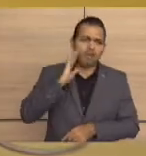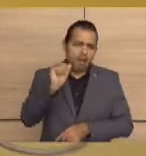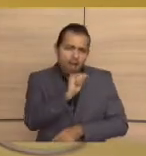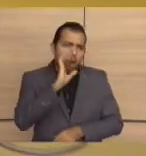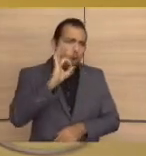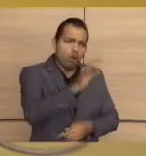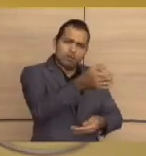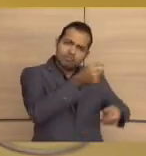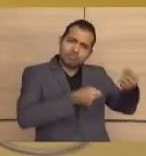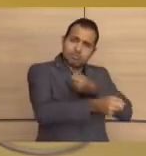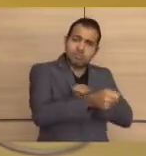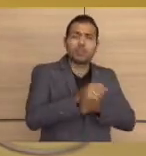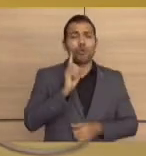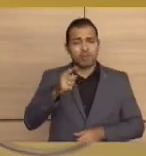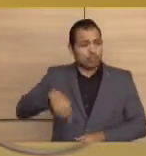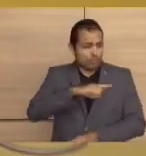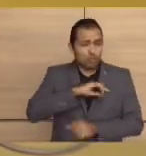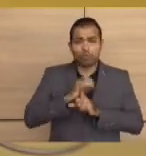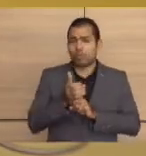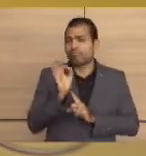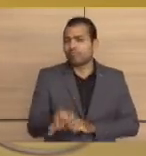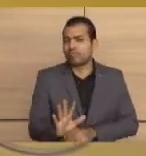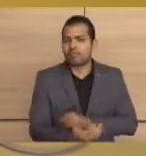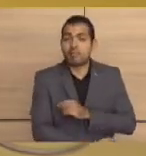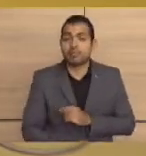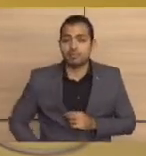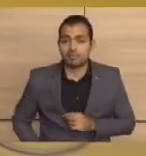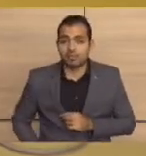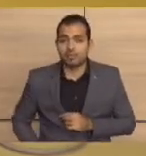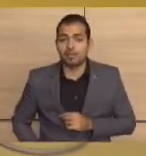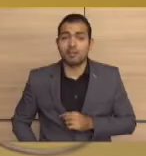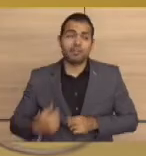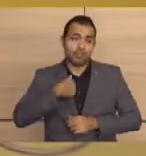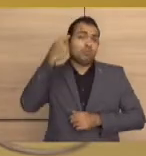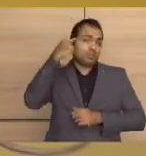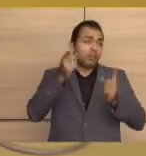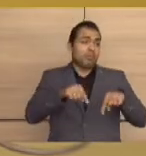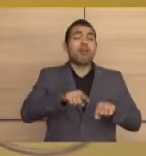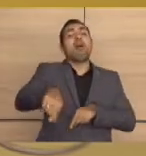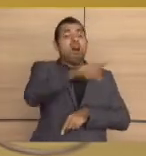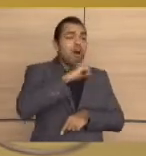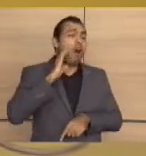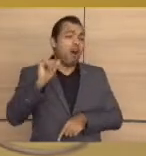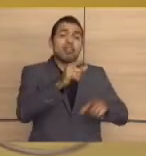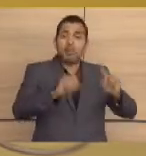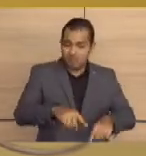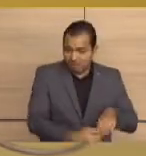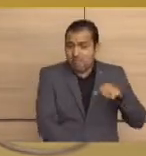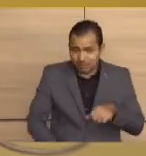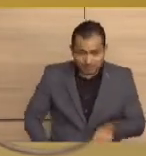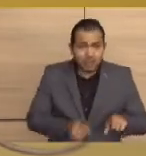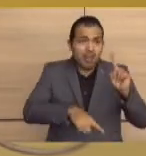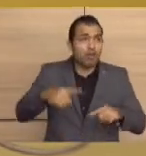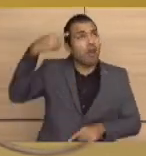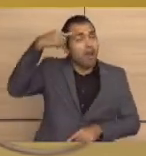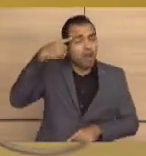no, pero de verdad, o sea, y las mujeres también tenemos muchas cosas machistas, y cuando nosotras entramos a entender el por qué las tenemos,